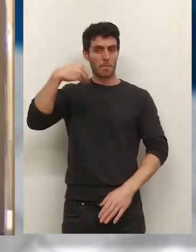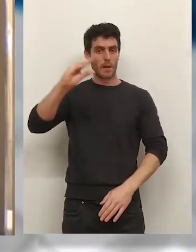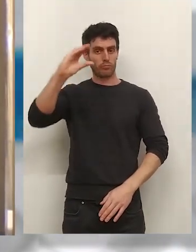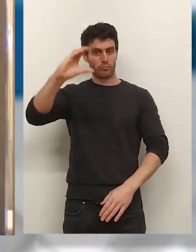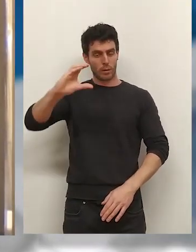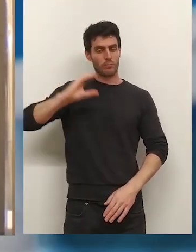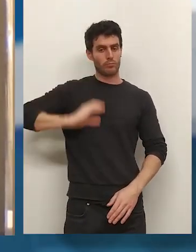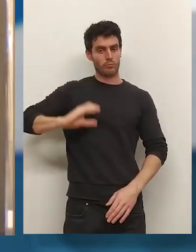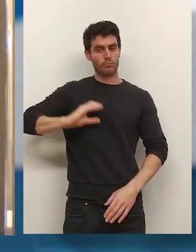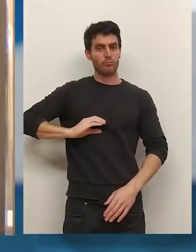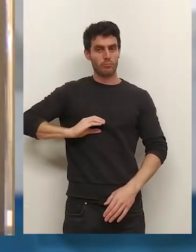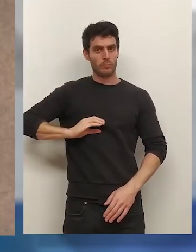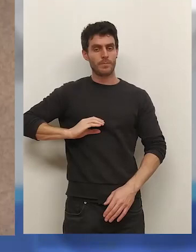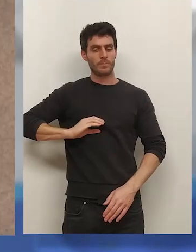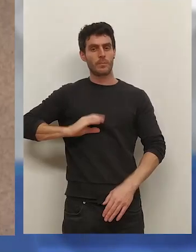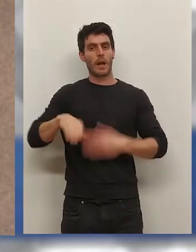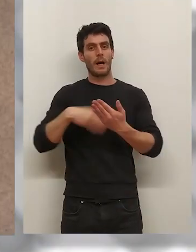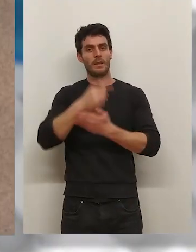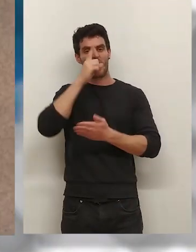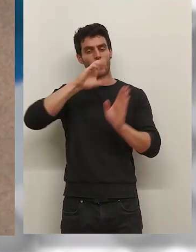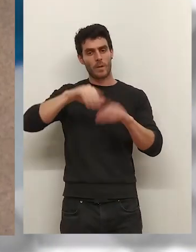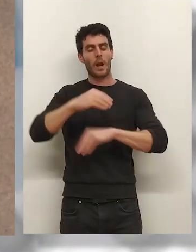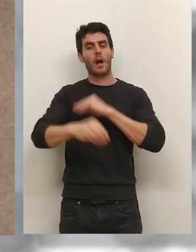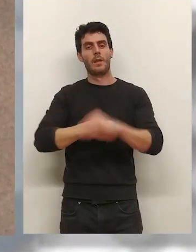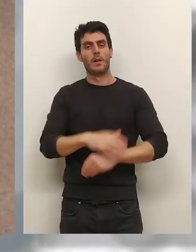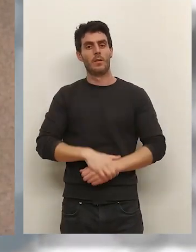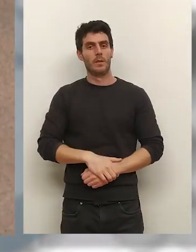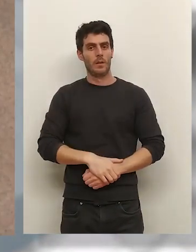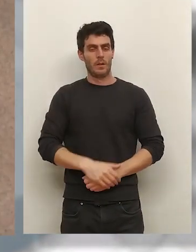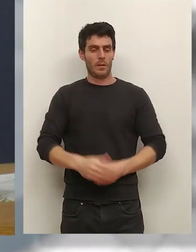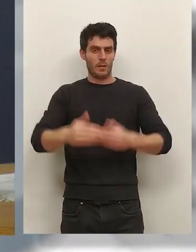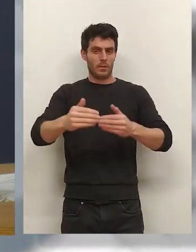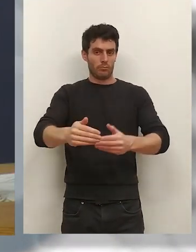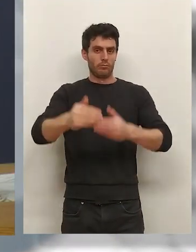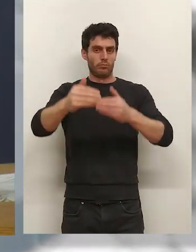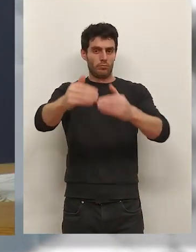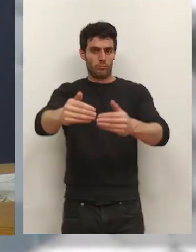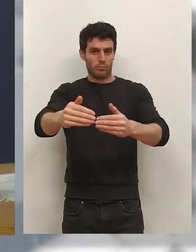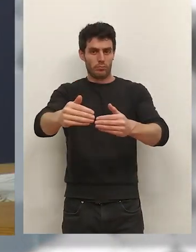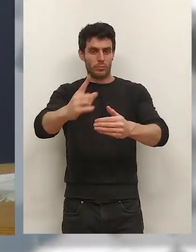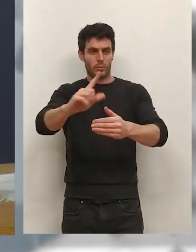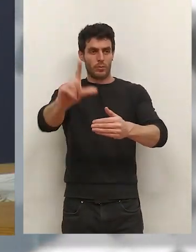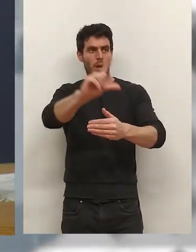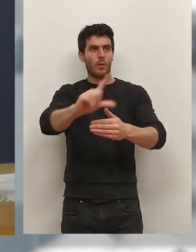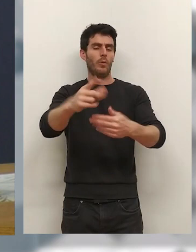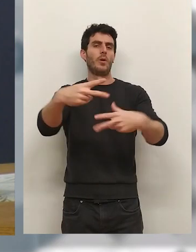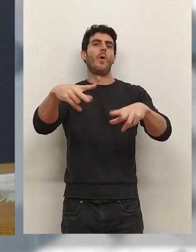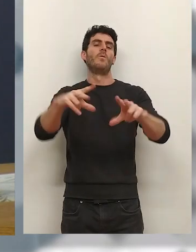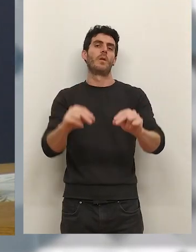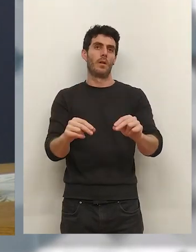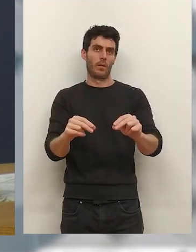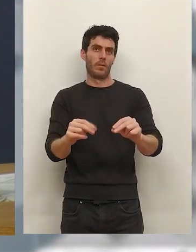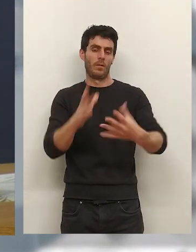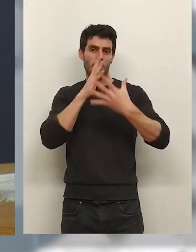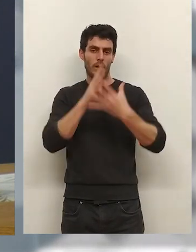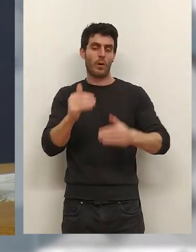15% de la renta de ciudadanía y lo hará hasta final de año. Va a prorrogarse desde el 1 de julio, que era cuando